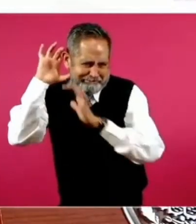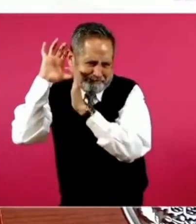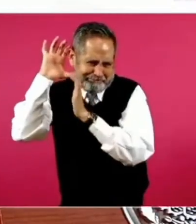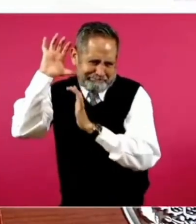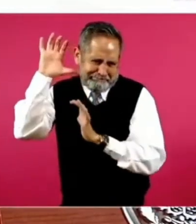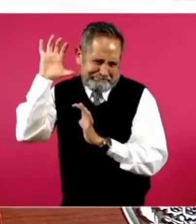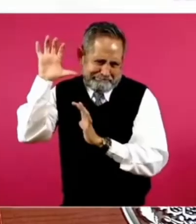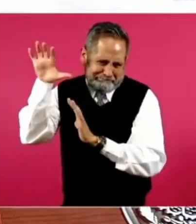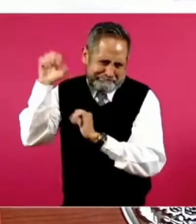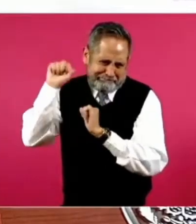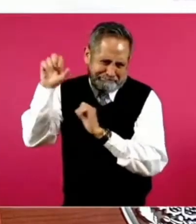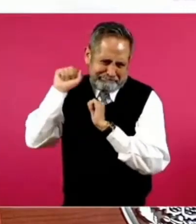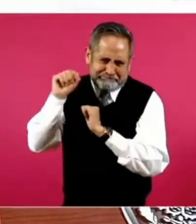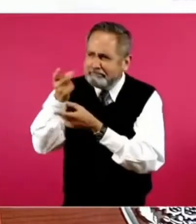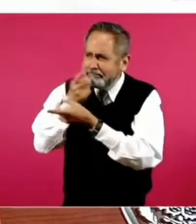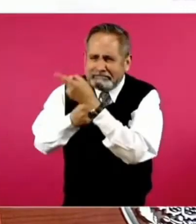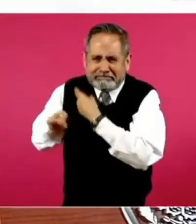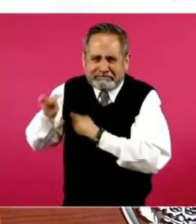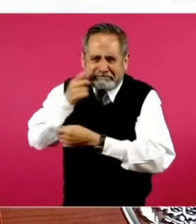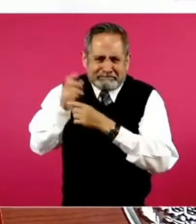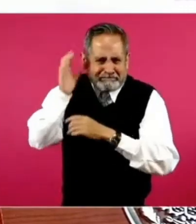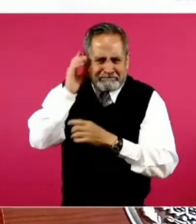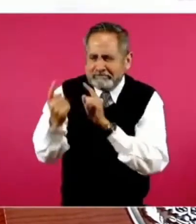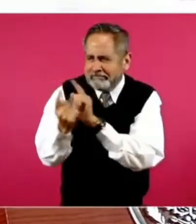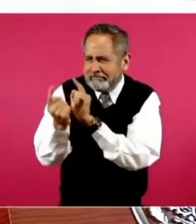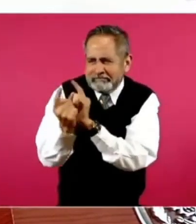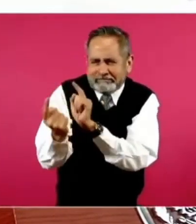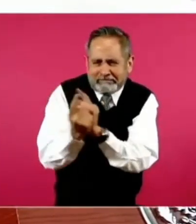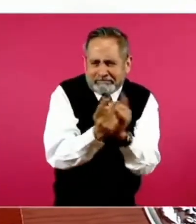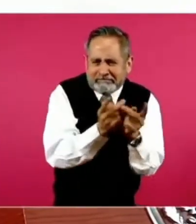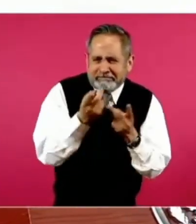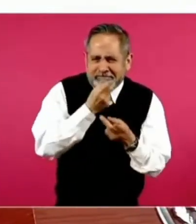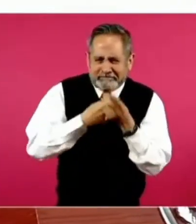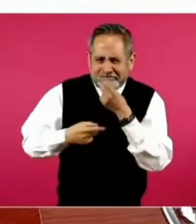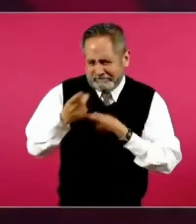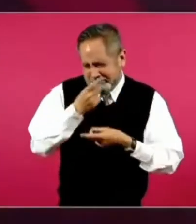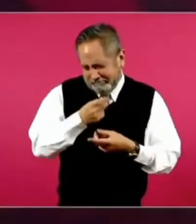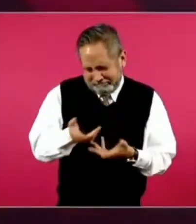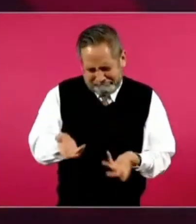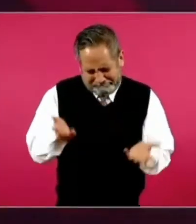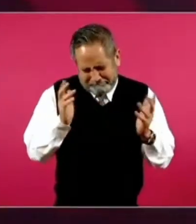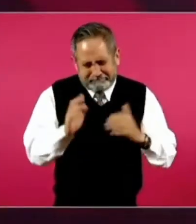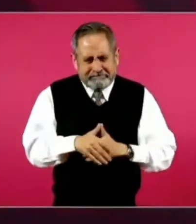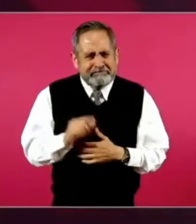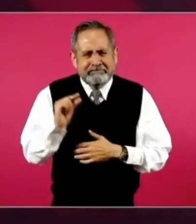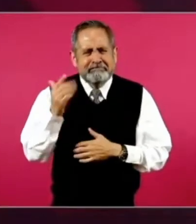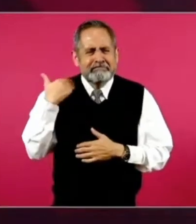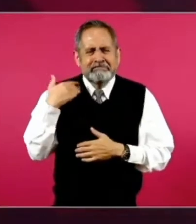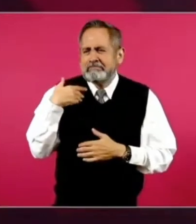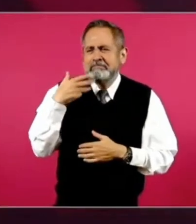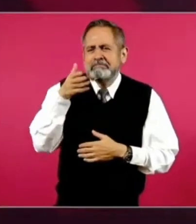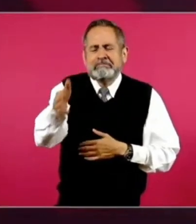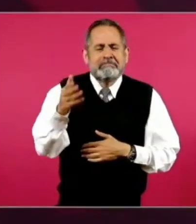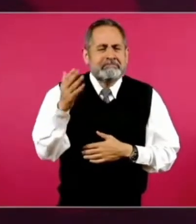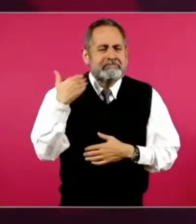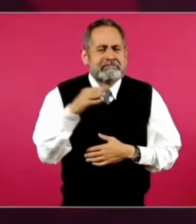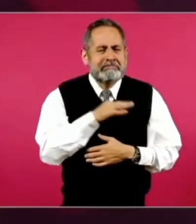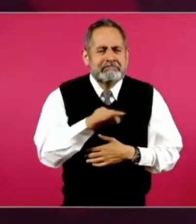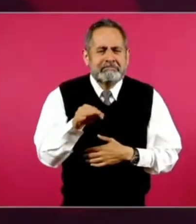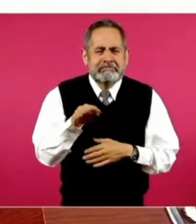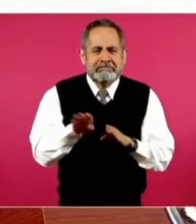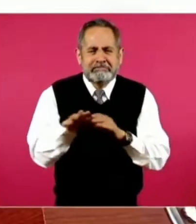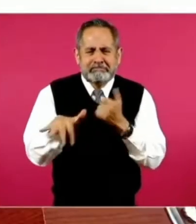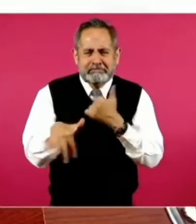y escucho a la gente, y acabo de ir hace